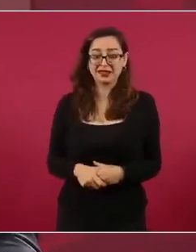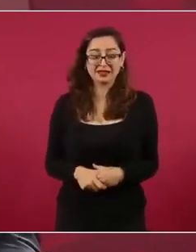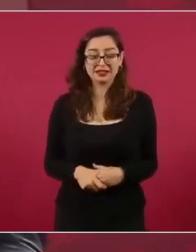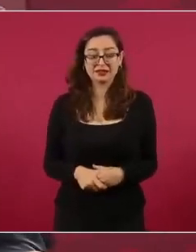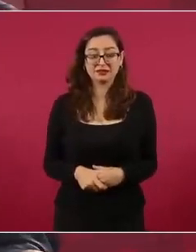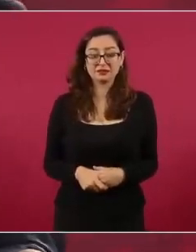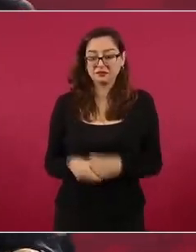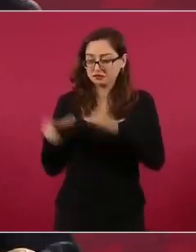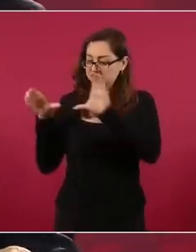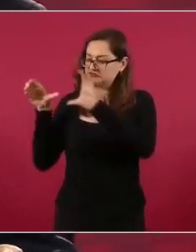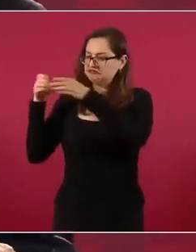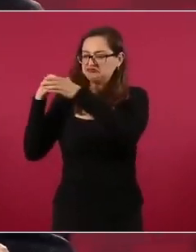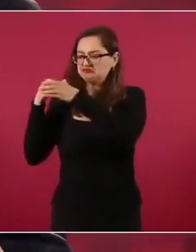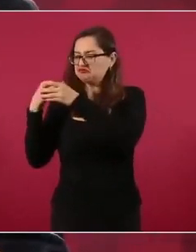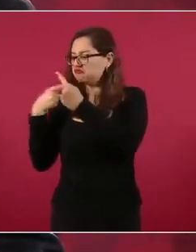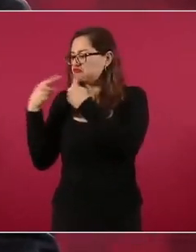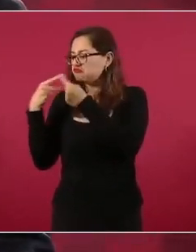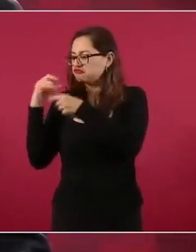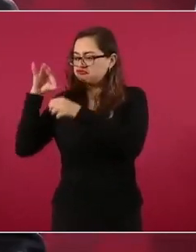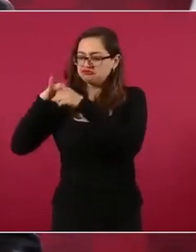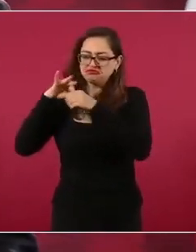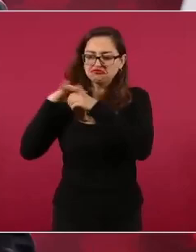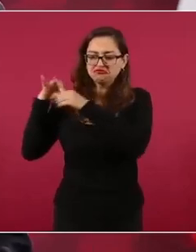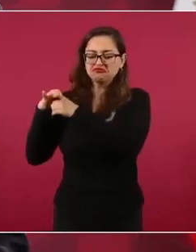Una decisión de arriba.